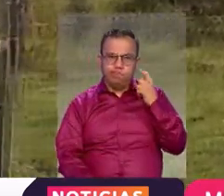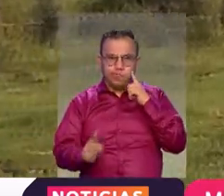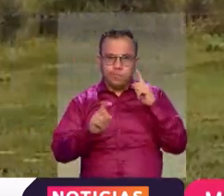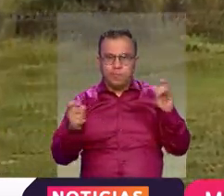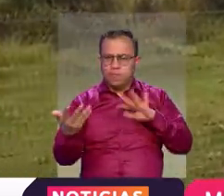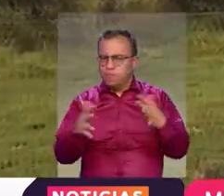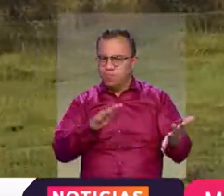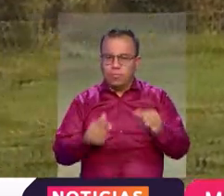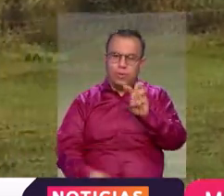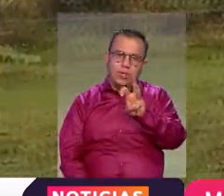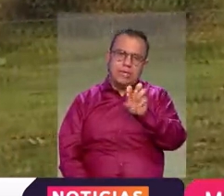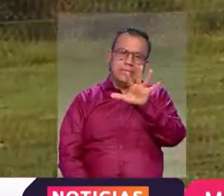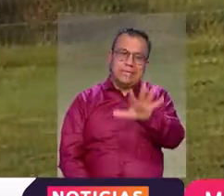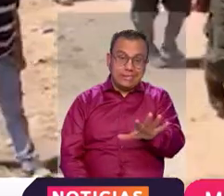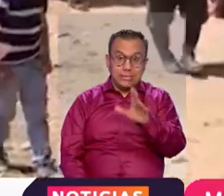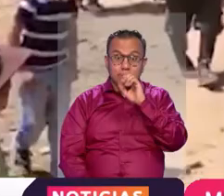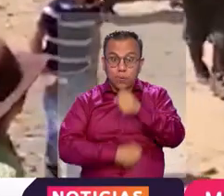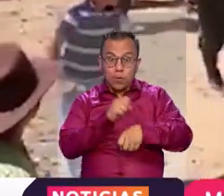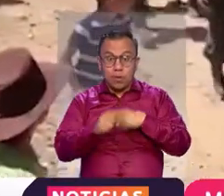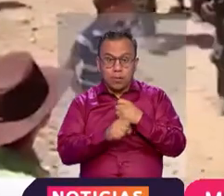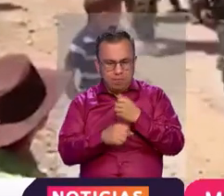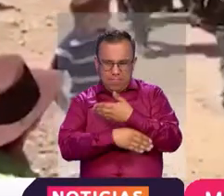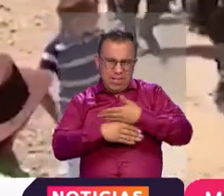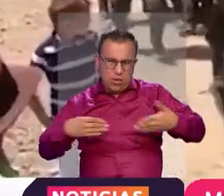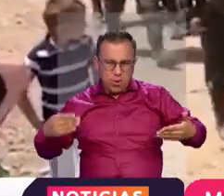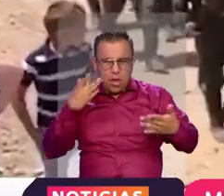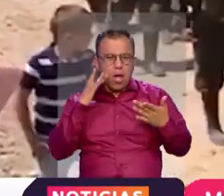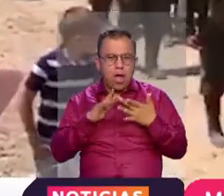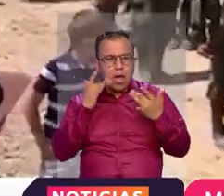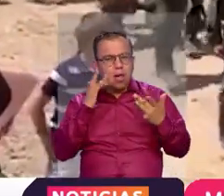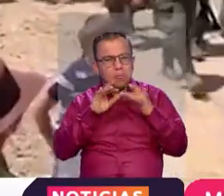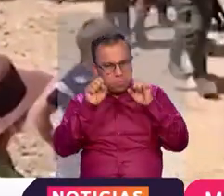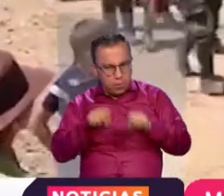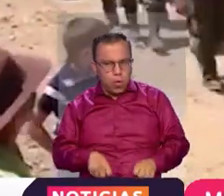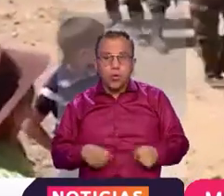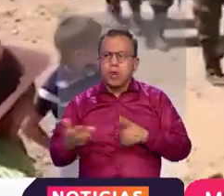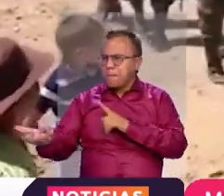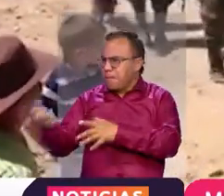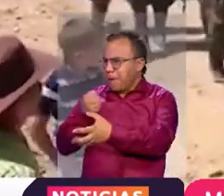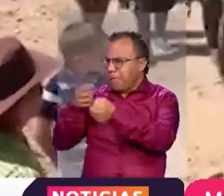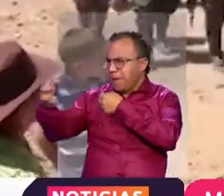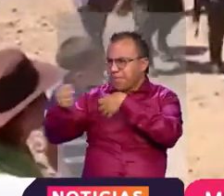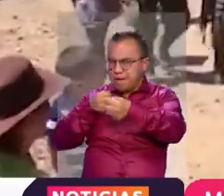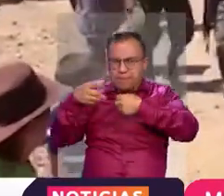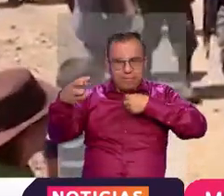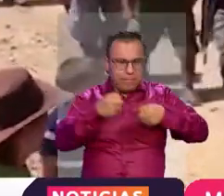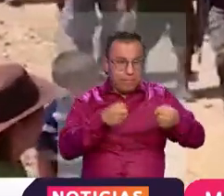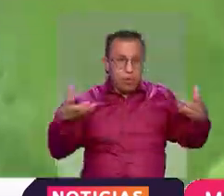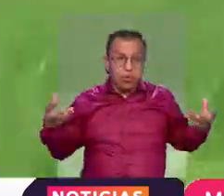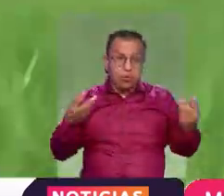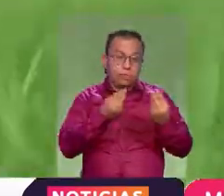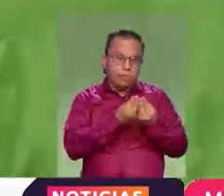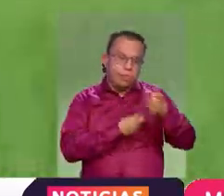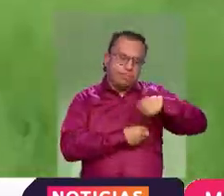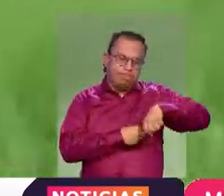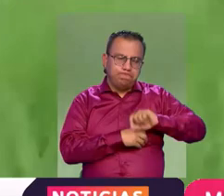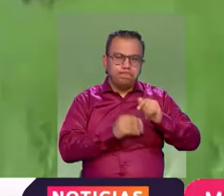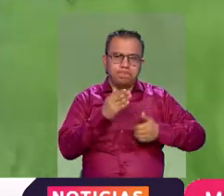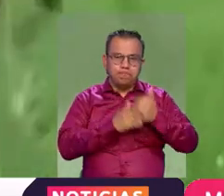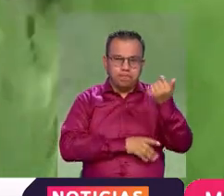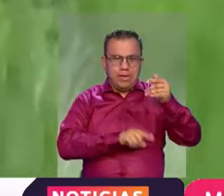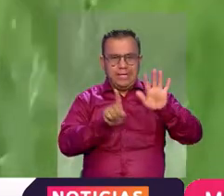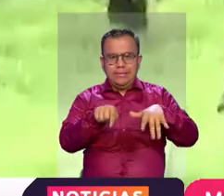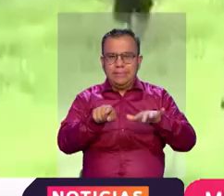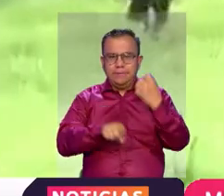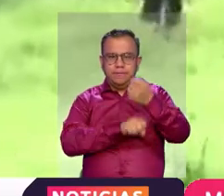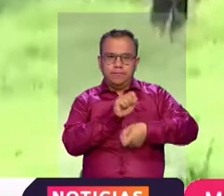establecen que al menos 85 menores de edad en distintos sitios del país han sido reclutados forzosamente por estos grupos en los primeros